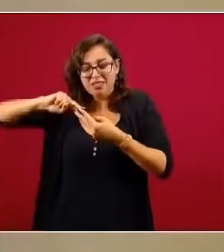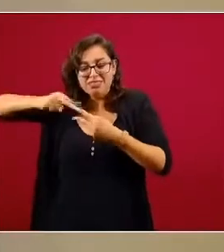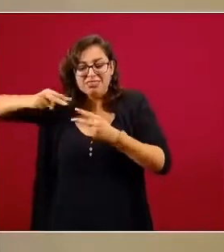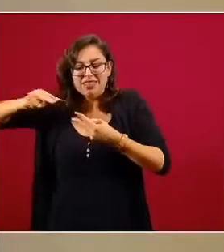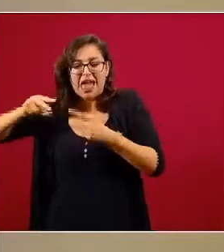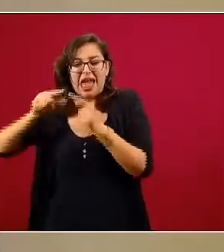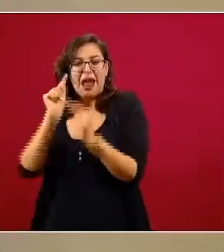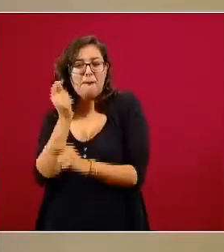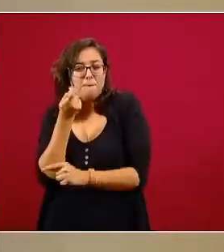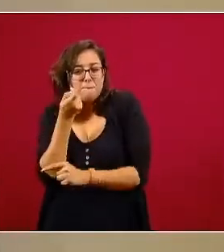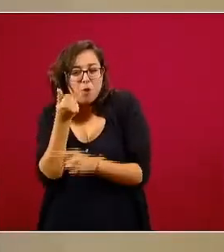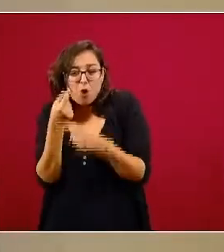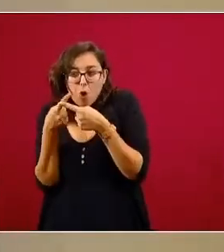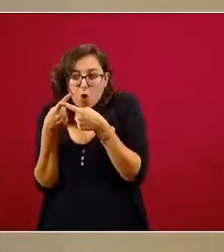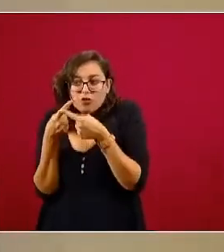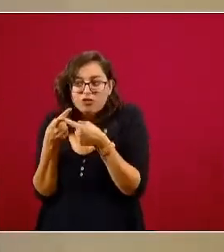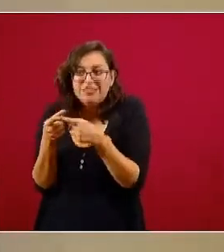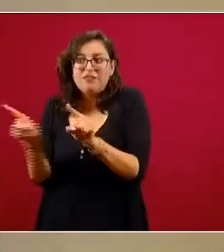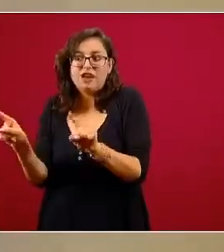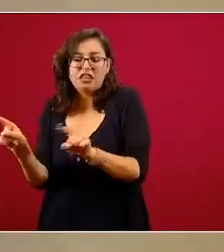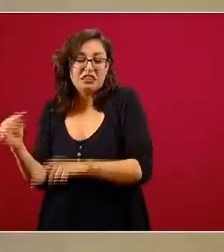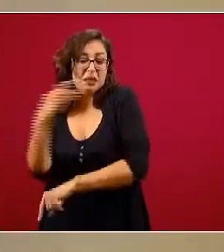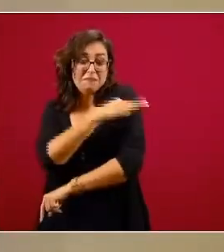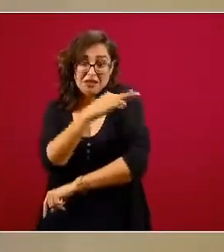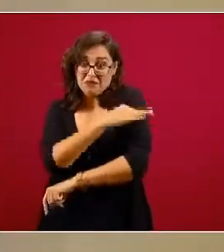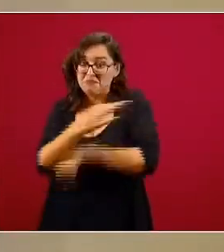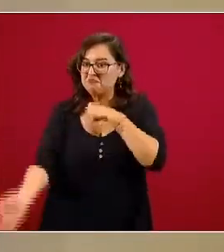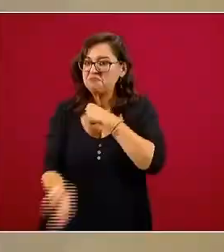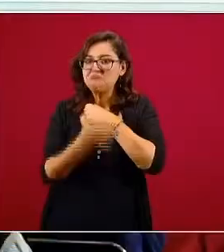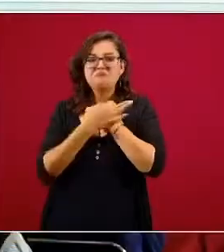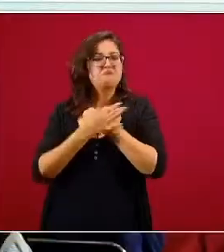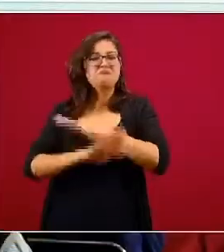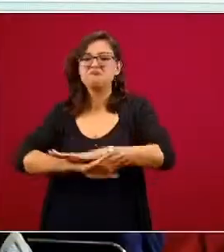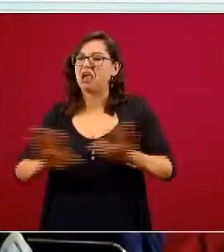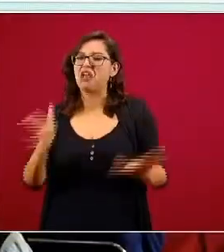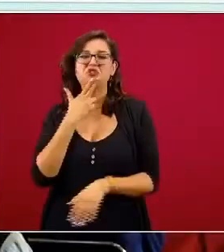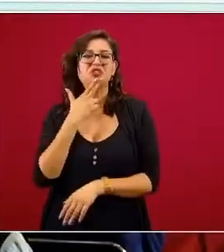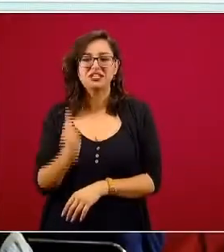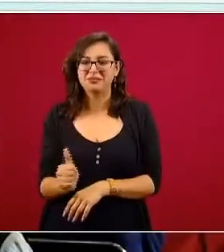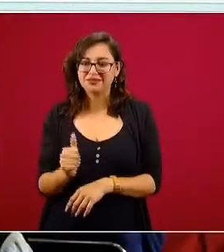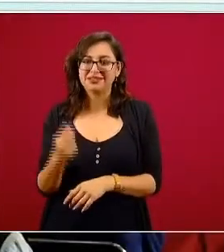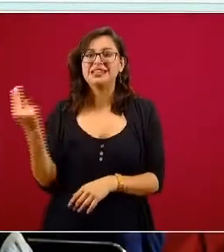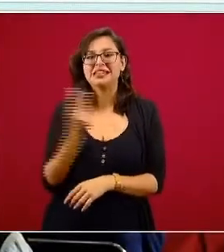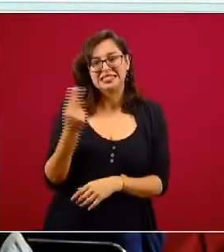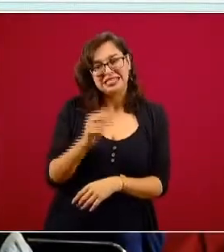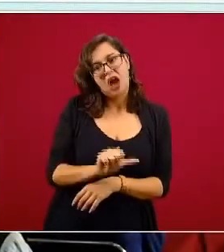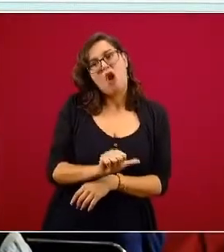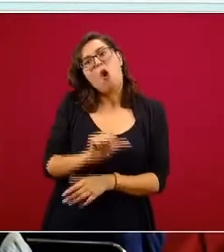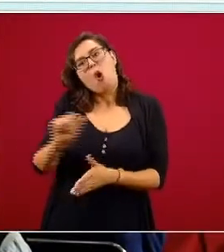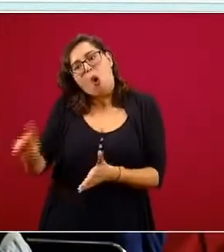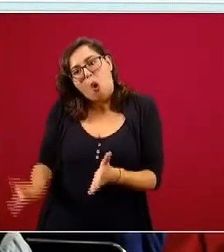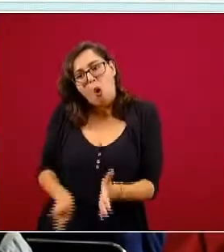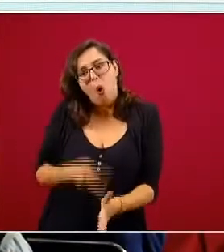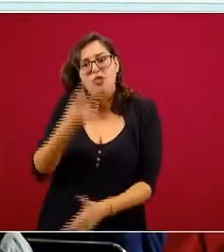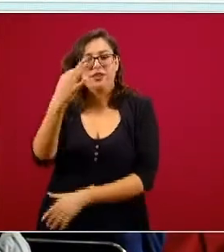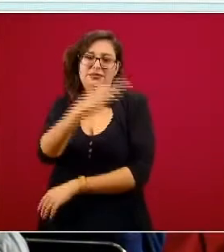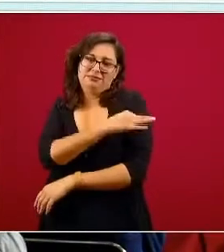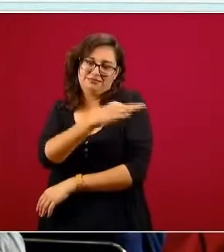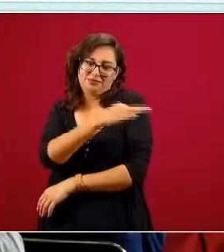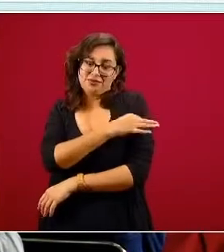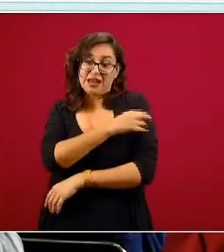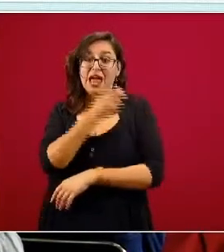al virus para el cual se hizo la vacuna que se le aplicó. Entonces, la vacuna en realidad tiene una utilidad